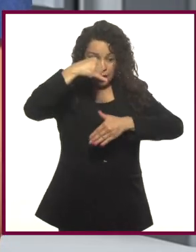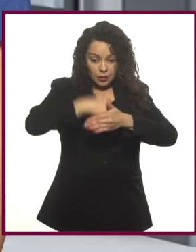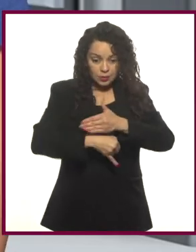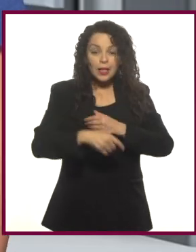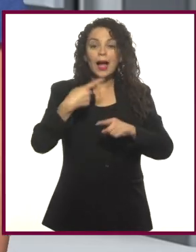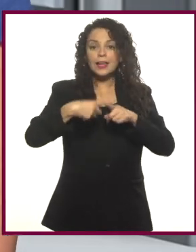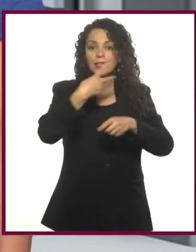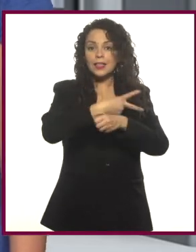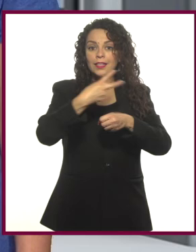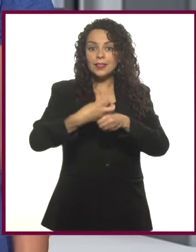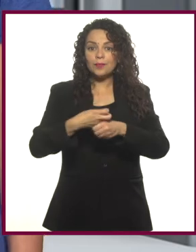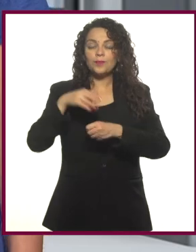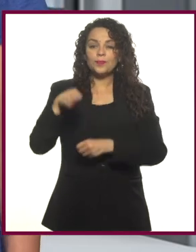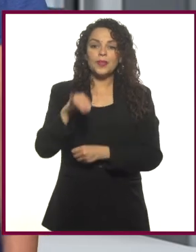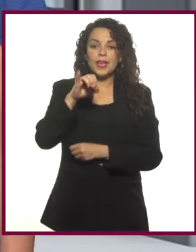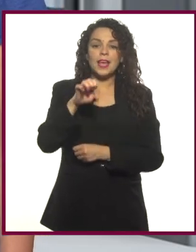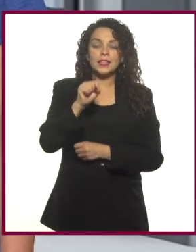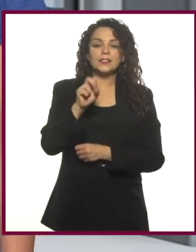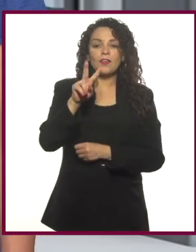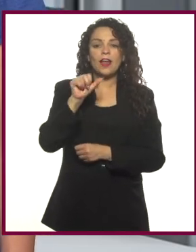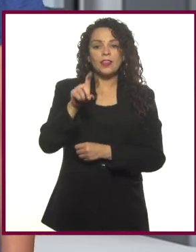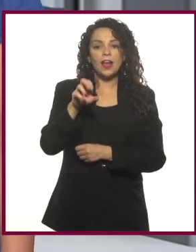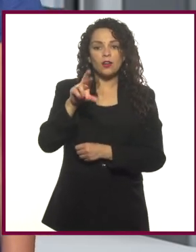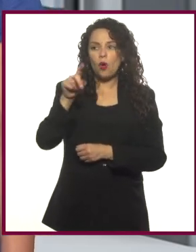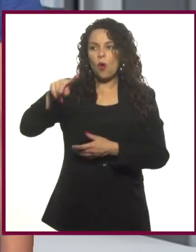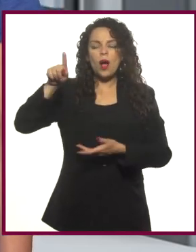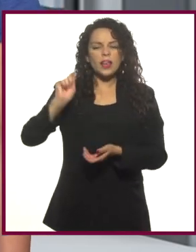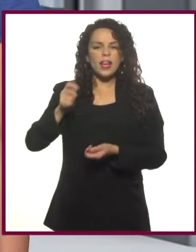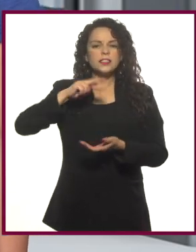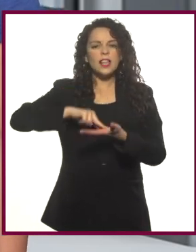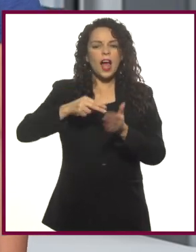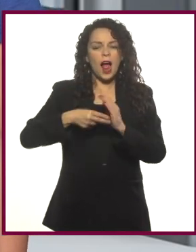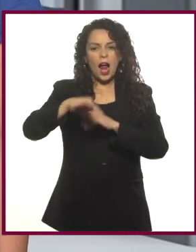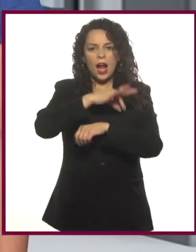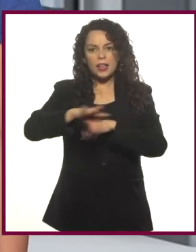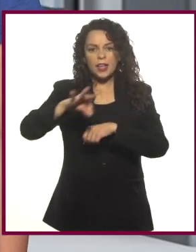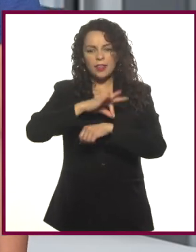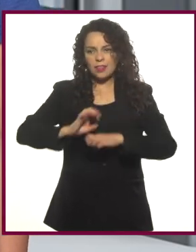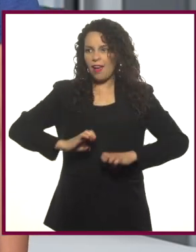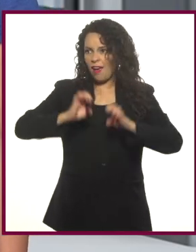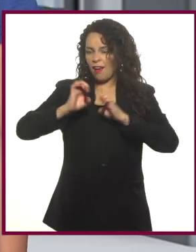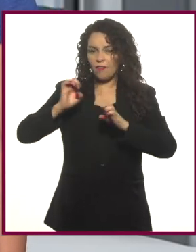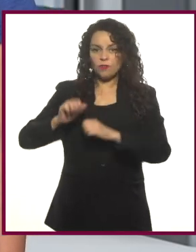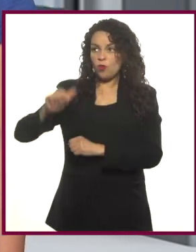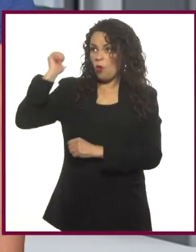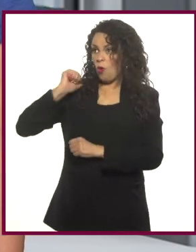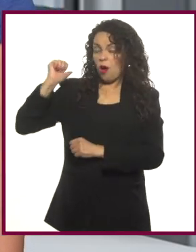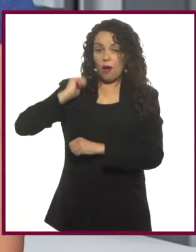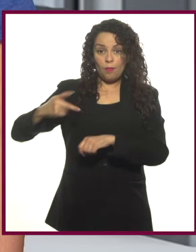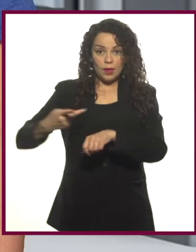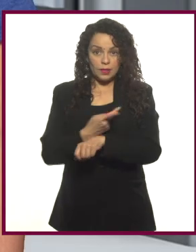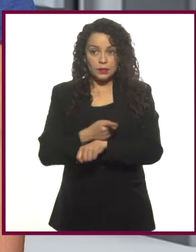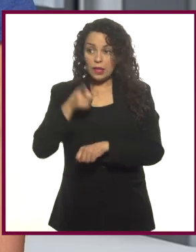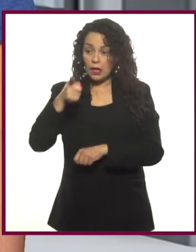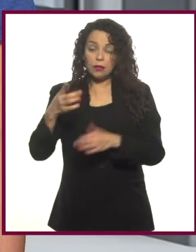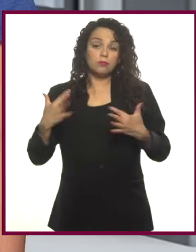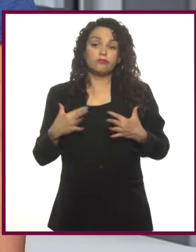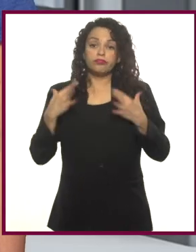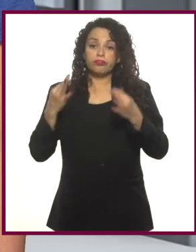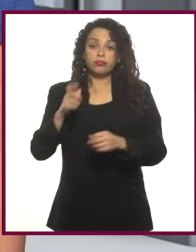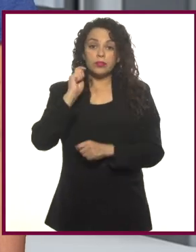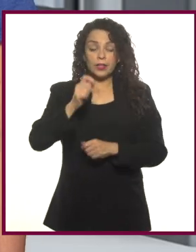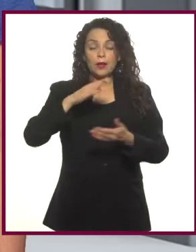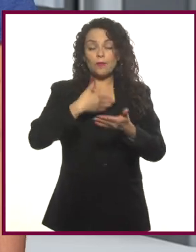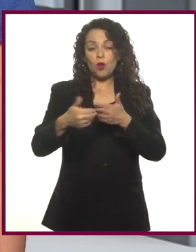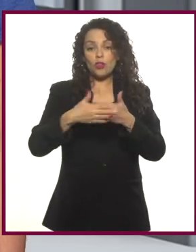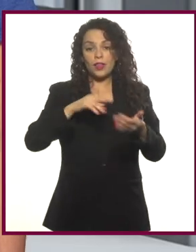profundamente de eso, invitamos a Mies van der Rohe, uno de los arquitectos más influyentes del siglo pasado y considerado uno de los